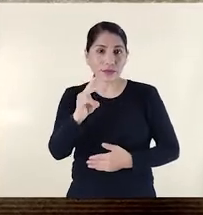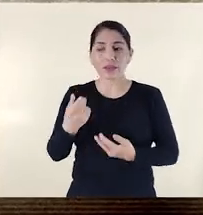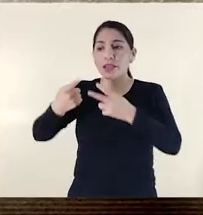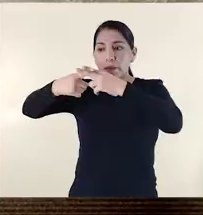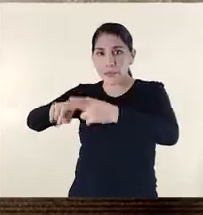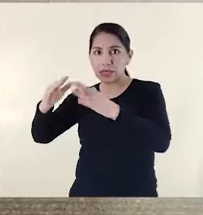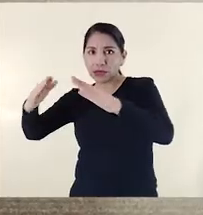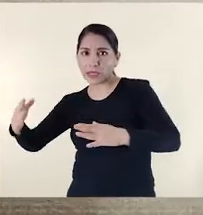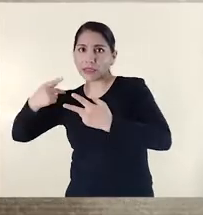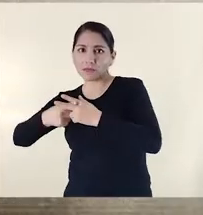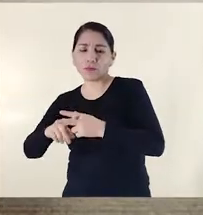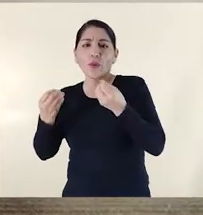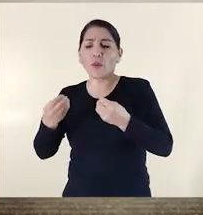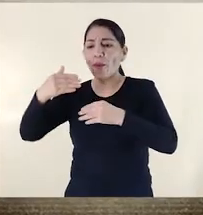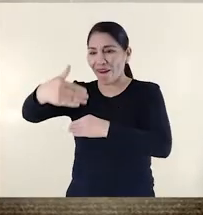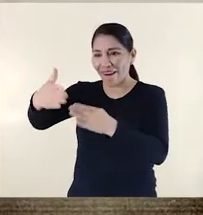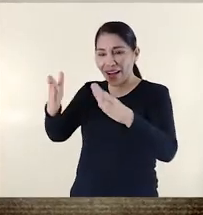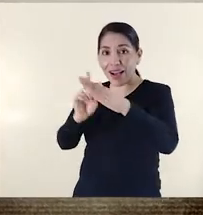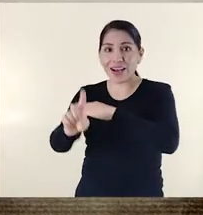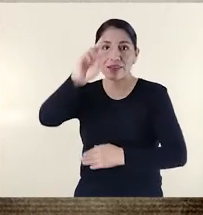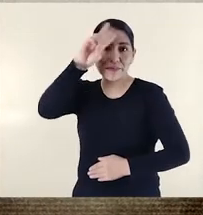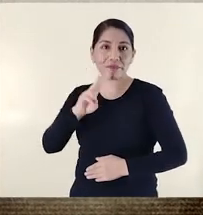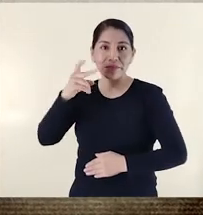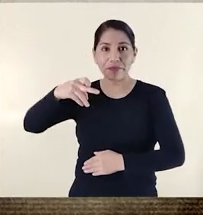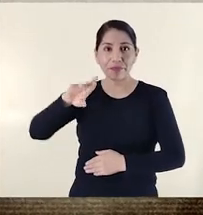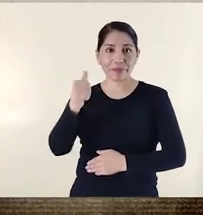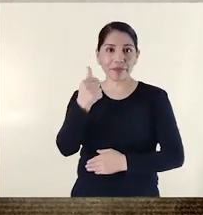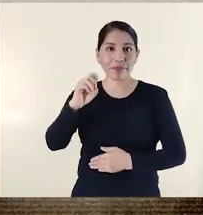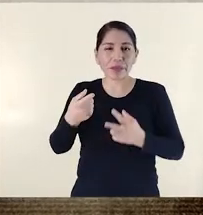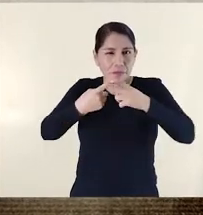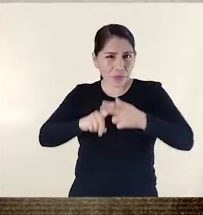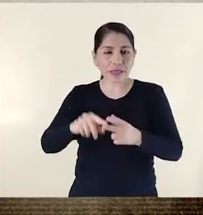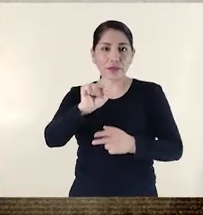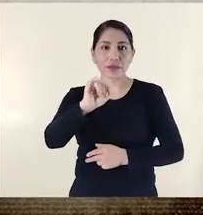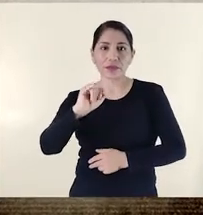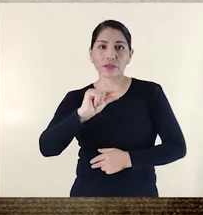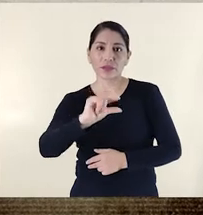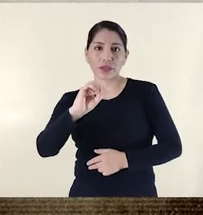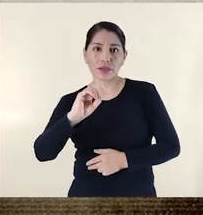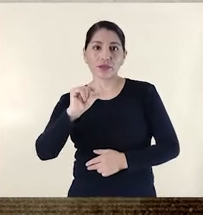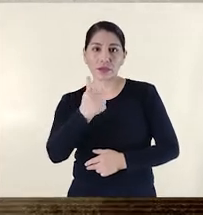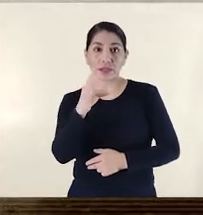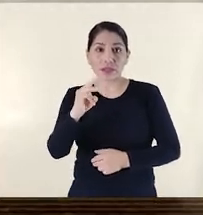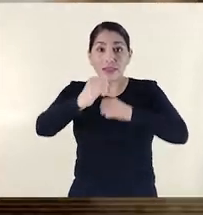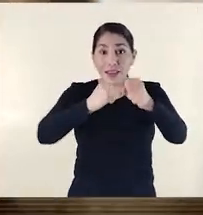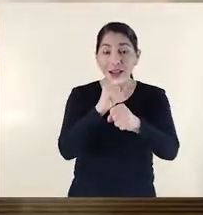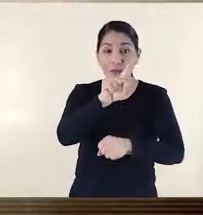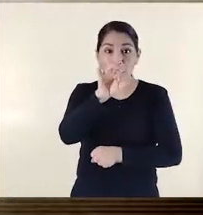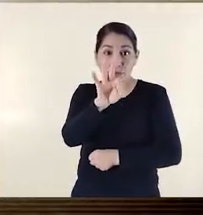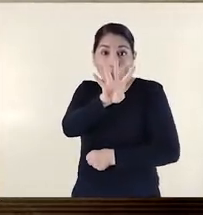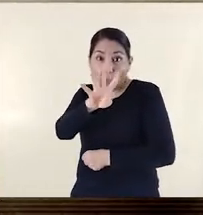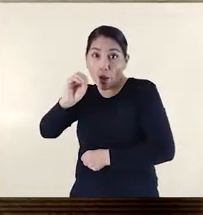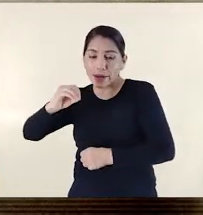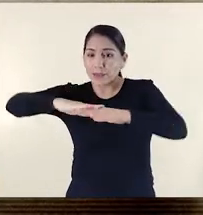Los orígenes del monasterio tienen que ver con la ubicación de una ermita a la Virgen del Prado, a inicios del siglo XVII. Años más tarde,